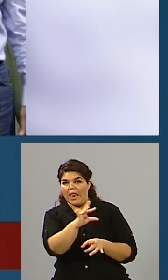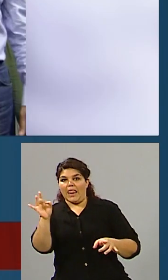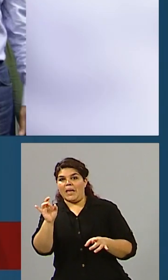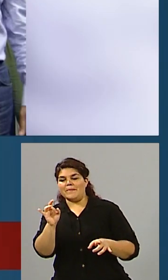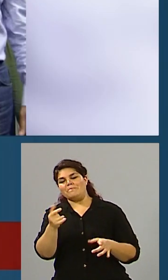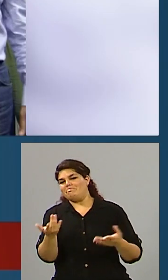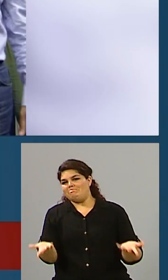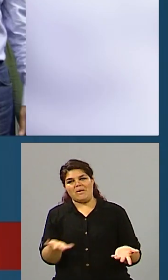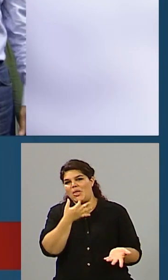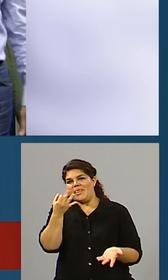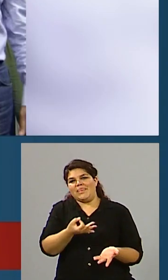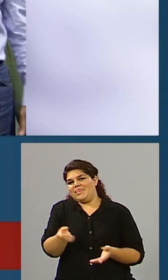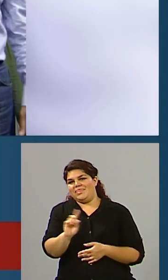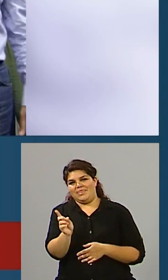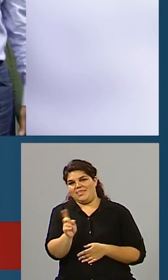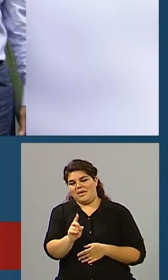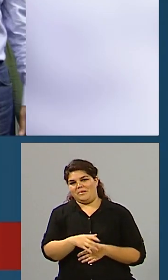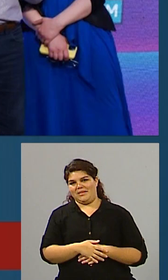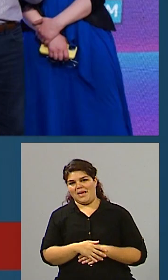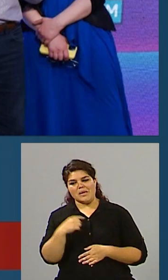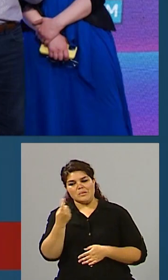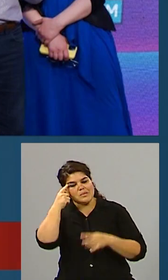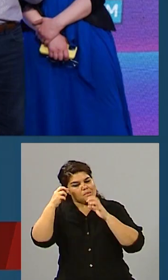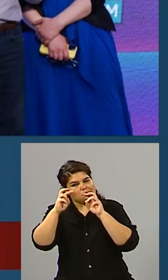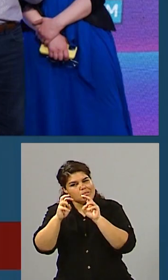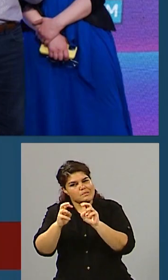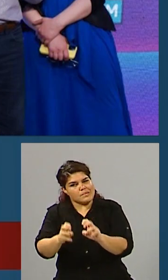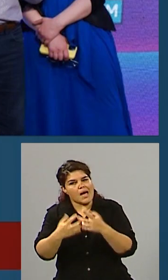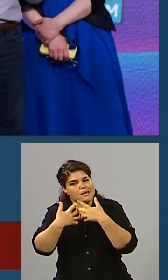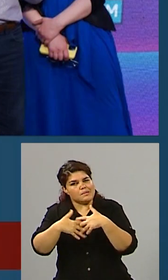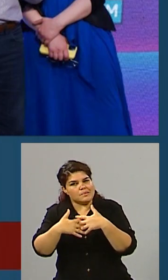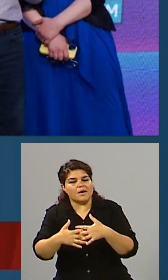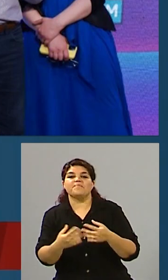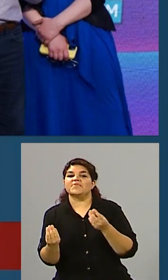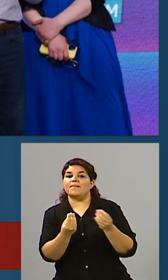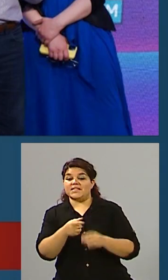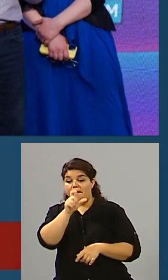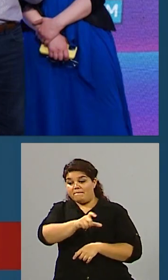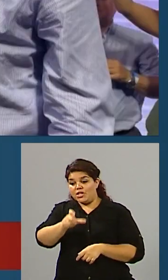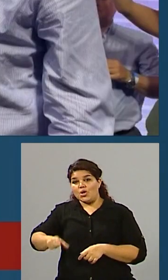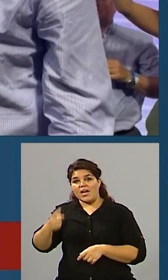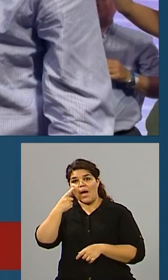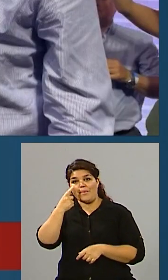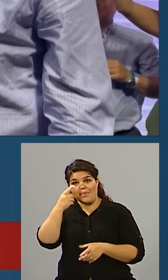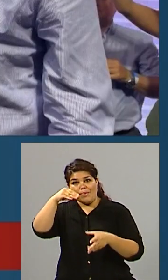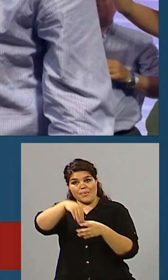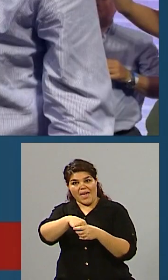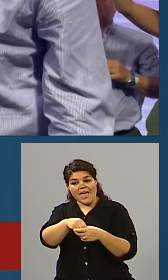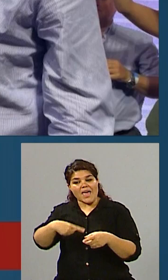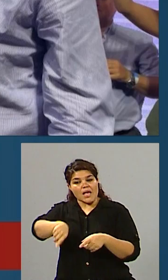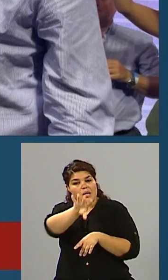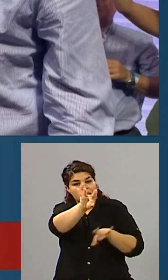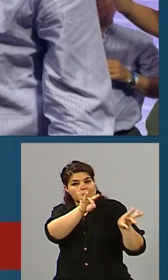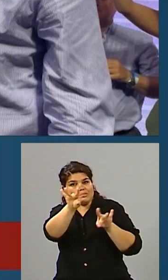en relación los padecimientos de muchísima gente y lo que aparecen como privilegio de una clase política, ¿no? Pero